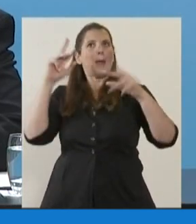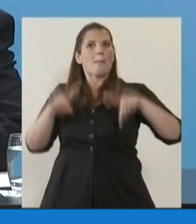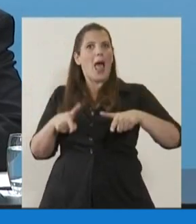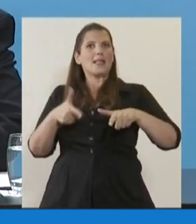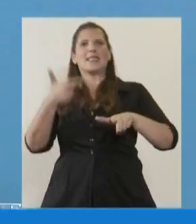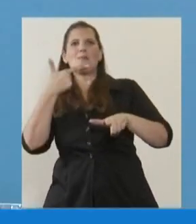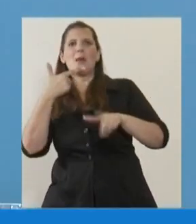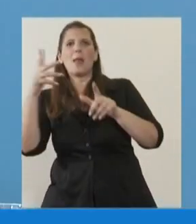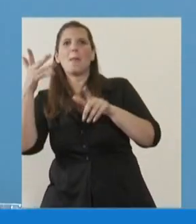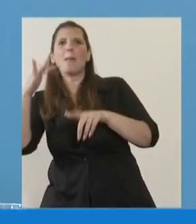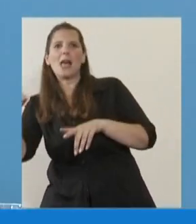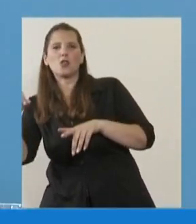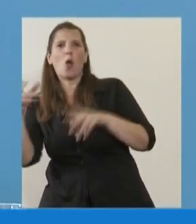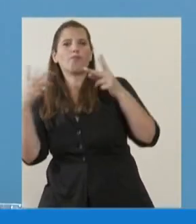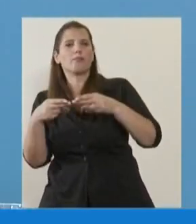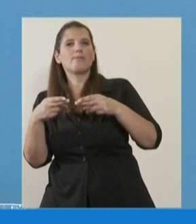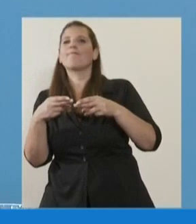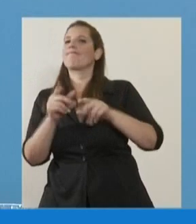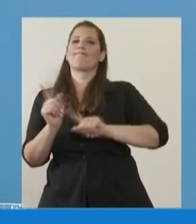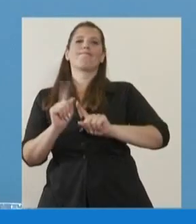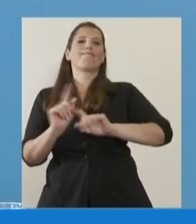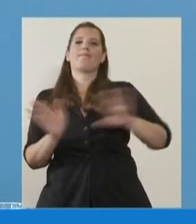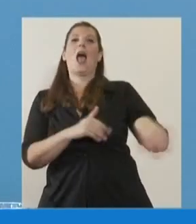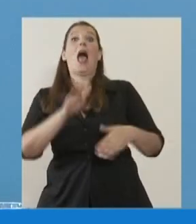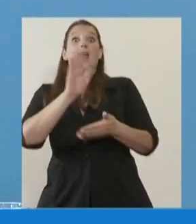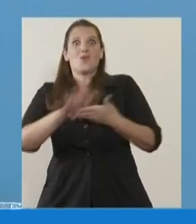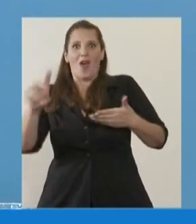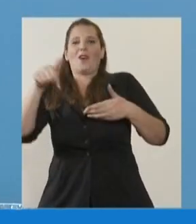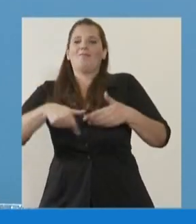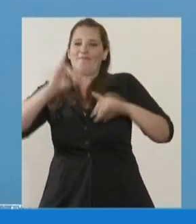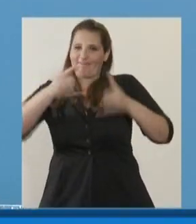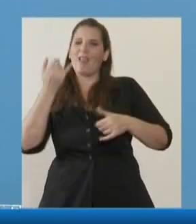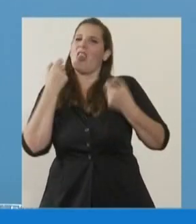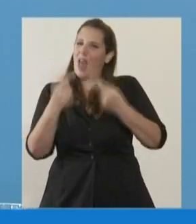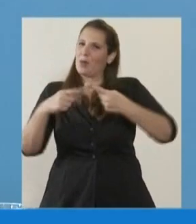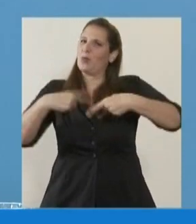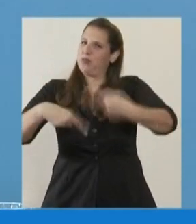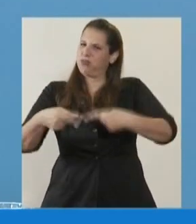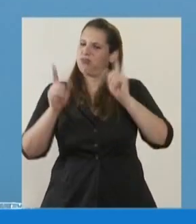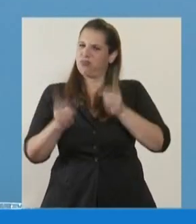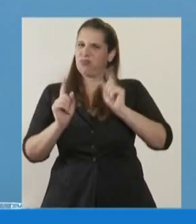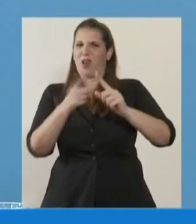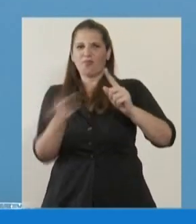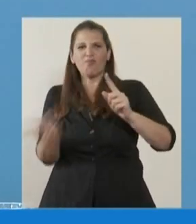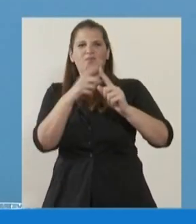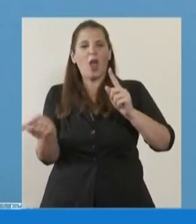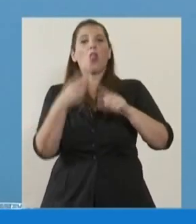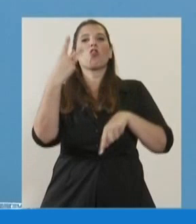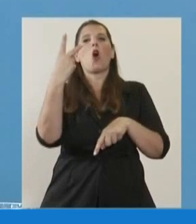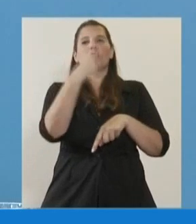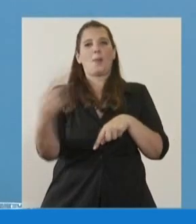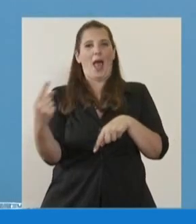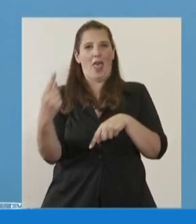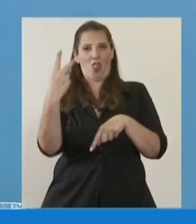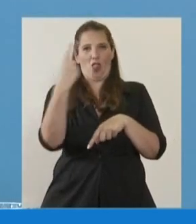septiembre a marzo. Con la nueva red garantizamos la conectividad durante este periodo con 2 frecuencias semanales, los jueves y los